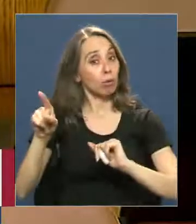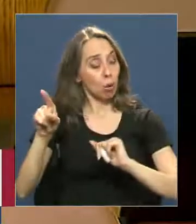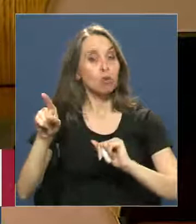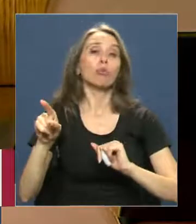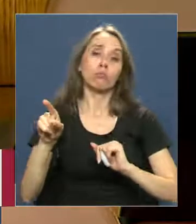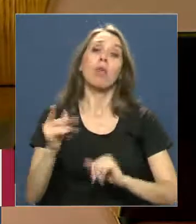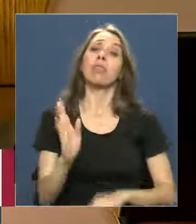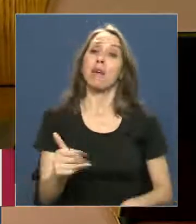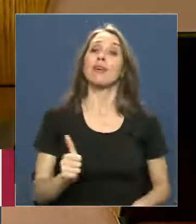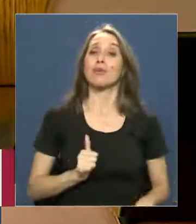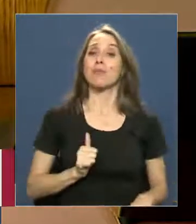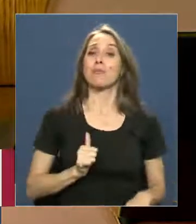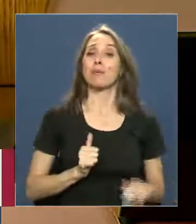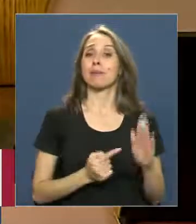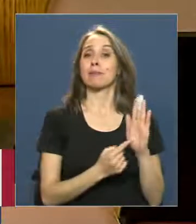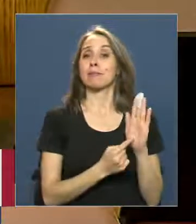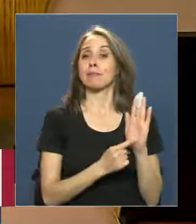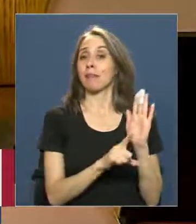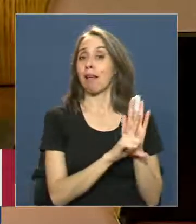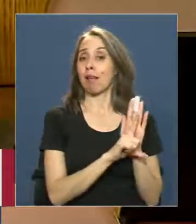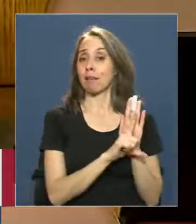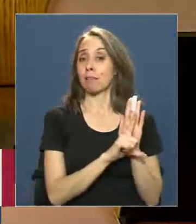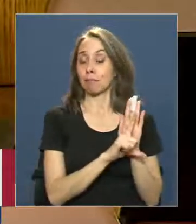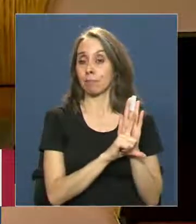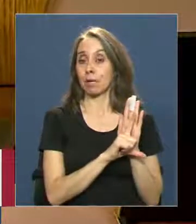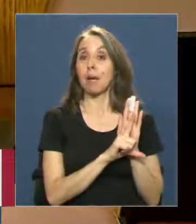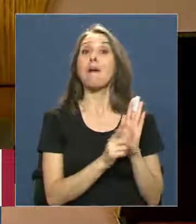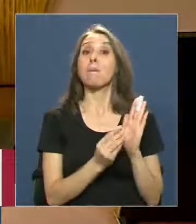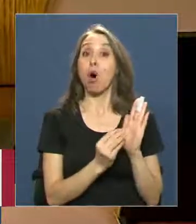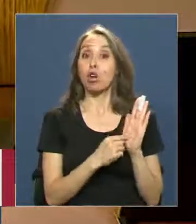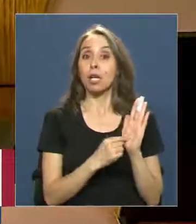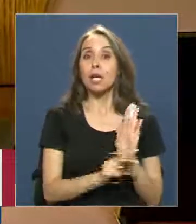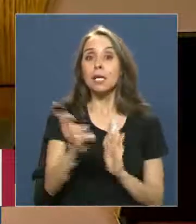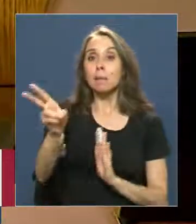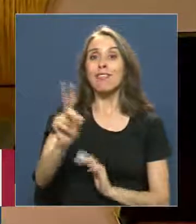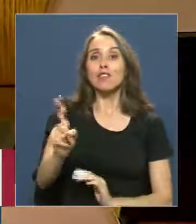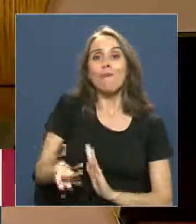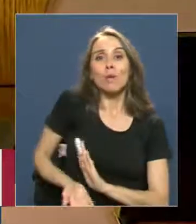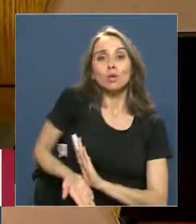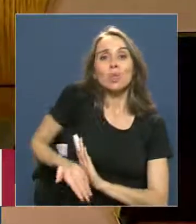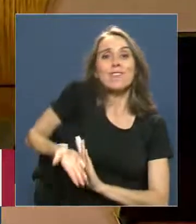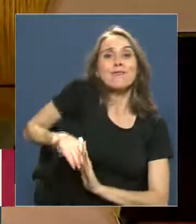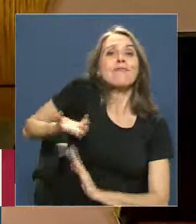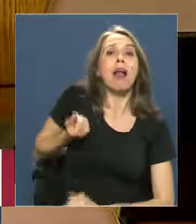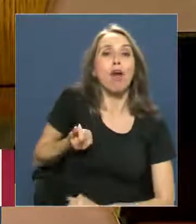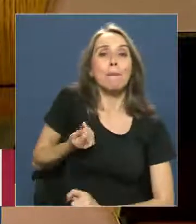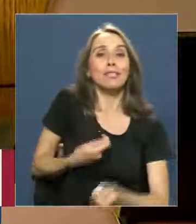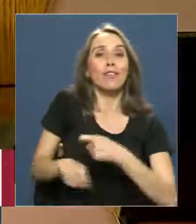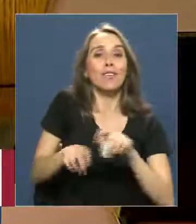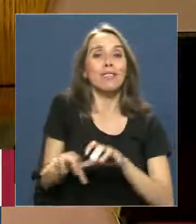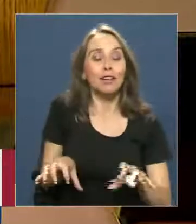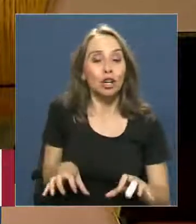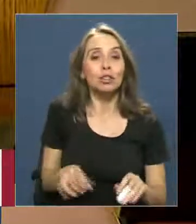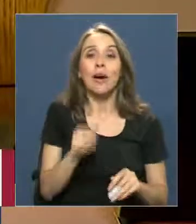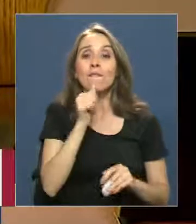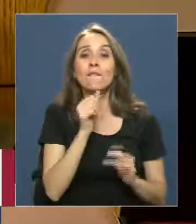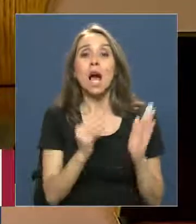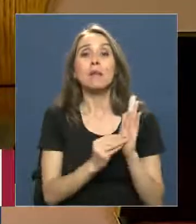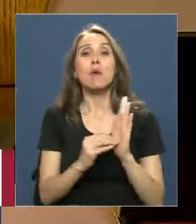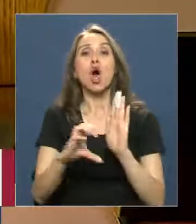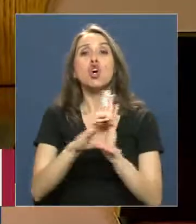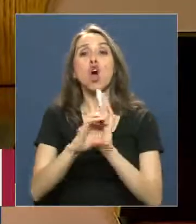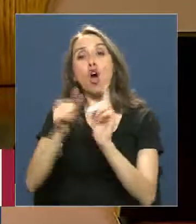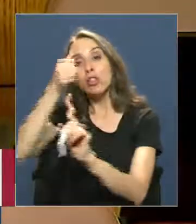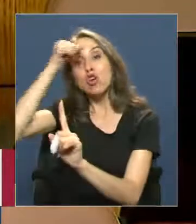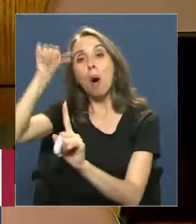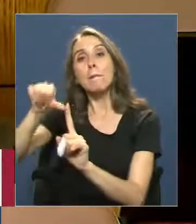esta normativa para poder impedir que los precios suban. Queda pendiente ciertamente la tipificación penal de este